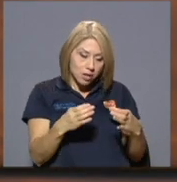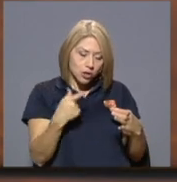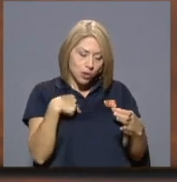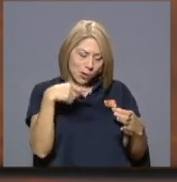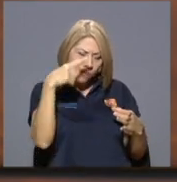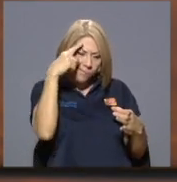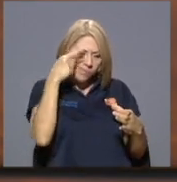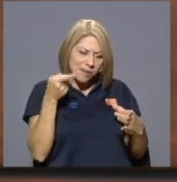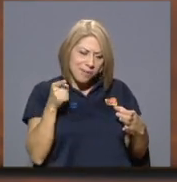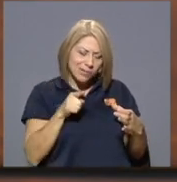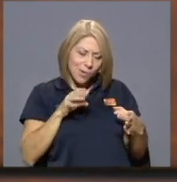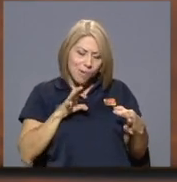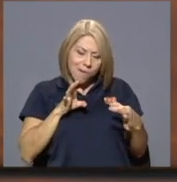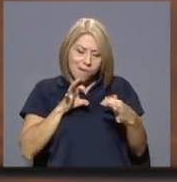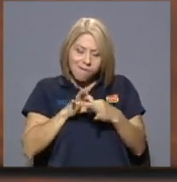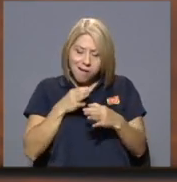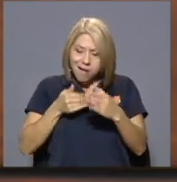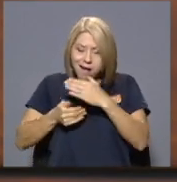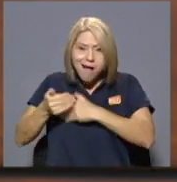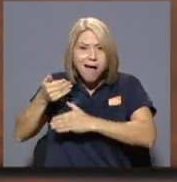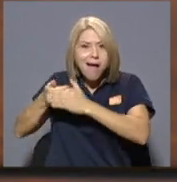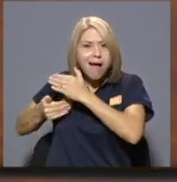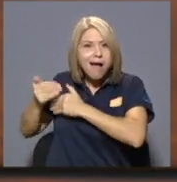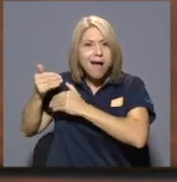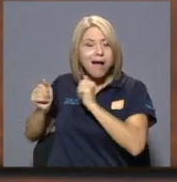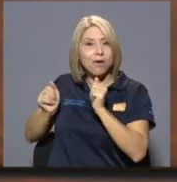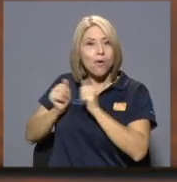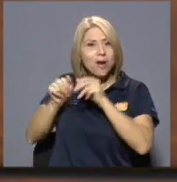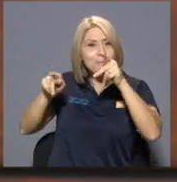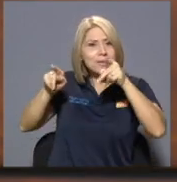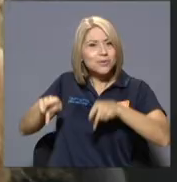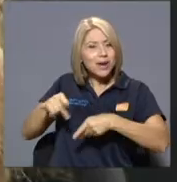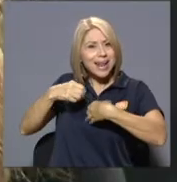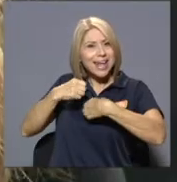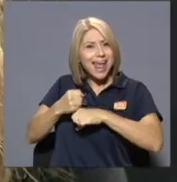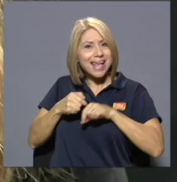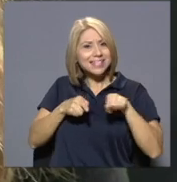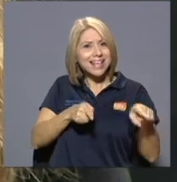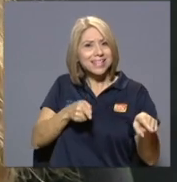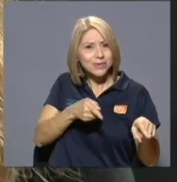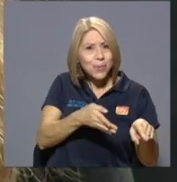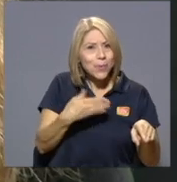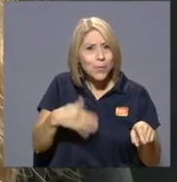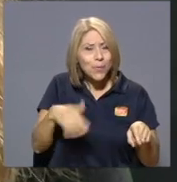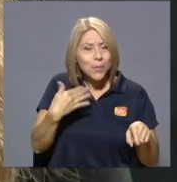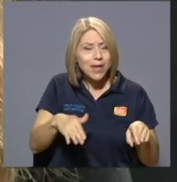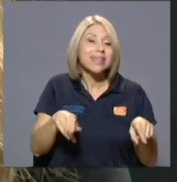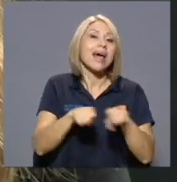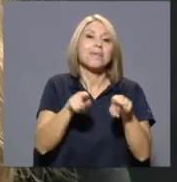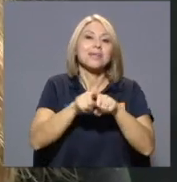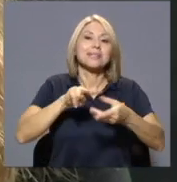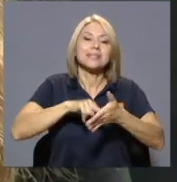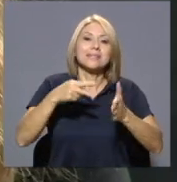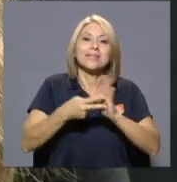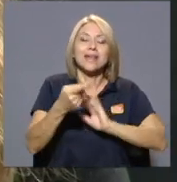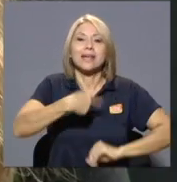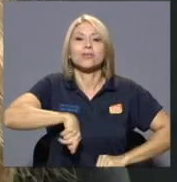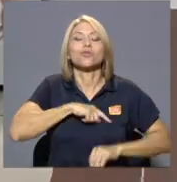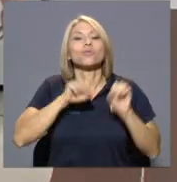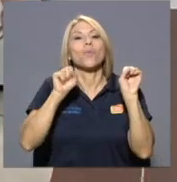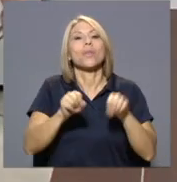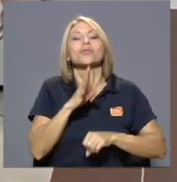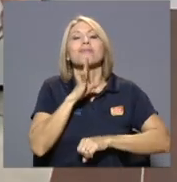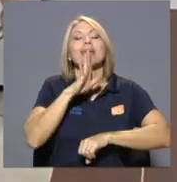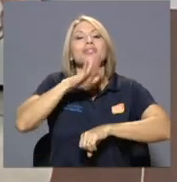relaciones armoniosas con la compañera que hace y ejecuta esas cosas, es también podernos hablar de